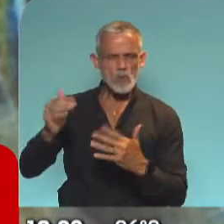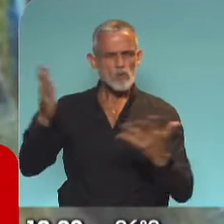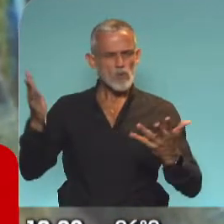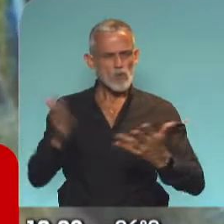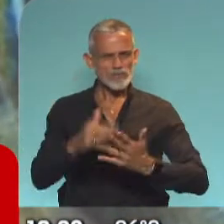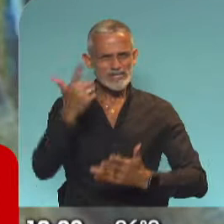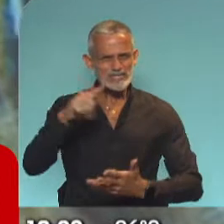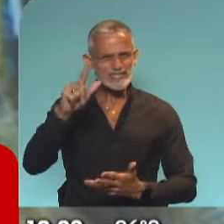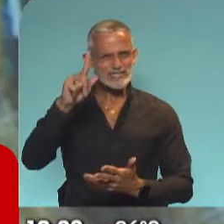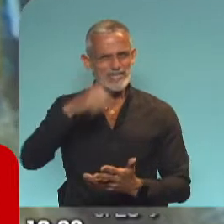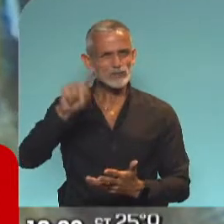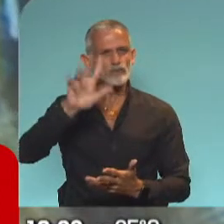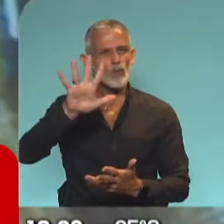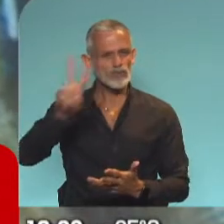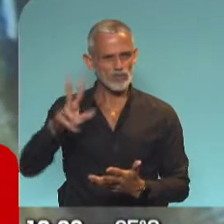parámetro, digamos,